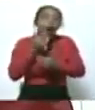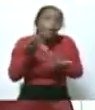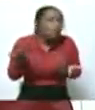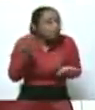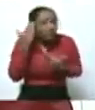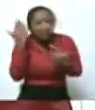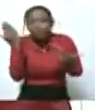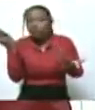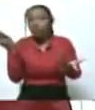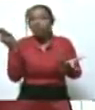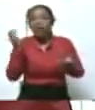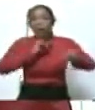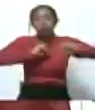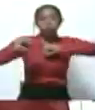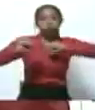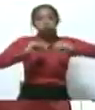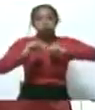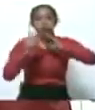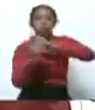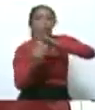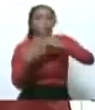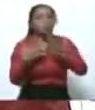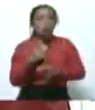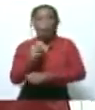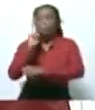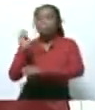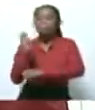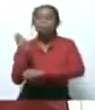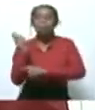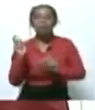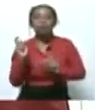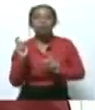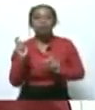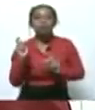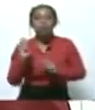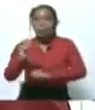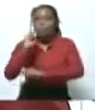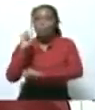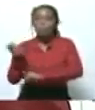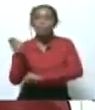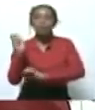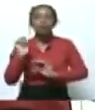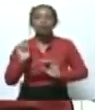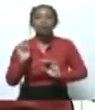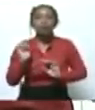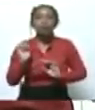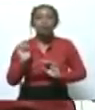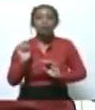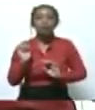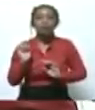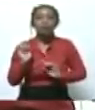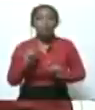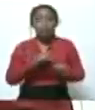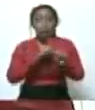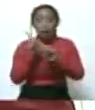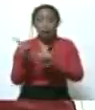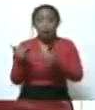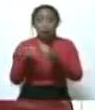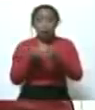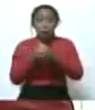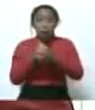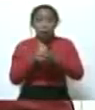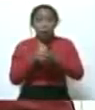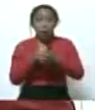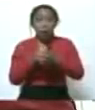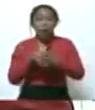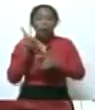que se mueven en base a un pago. A un pago. Parece que el grupo, parece no, es